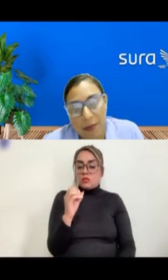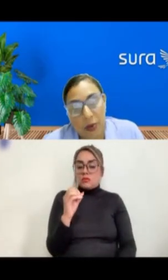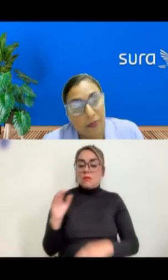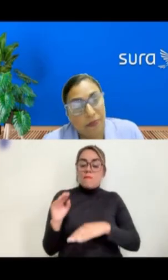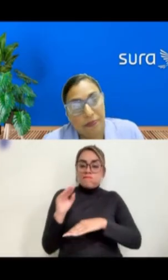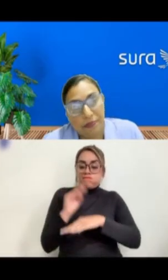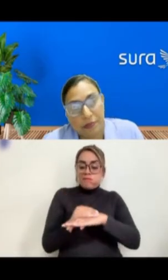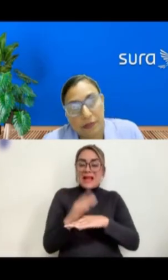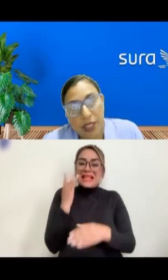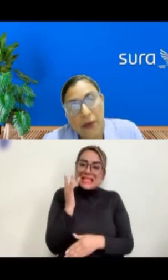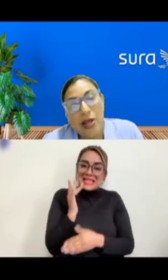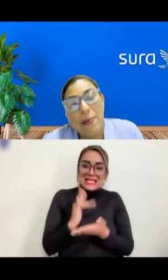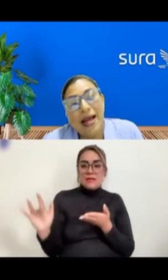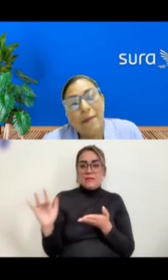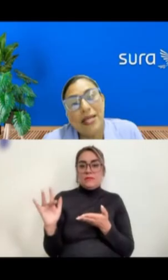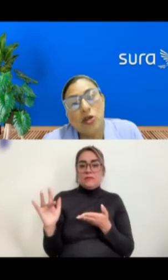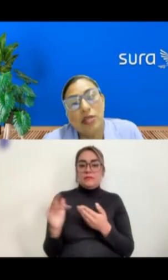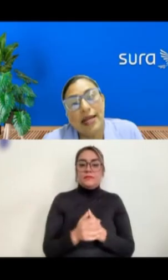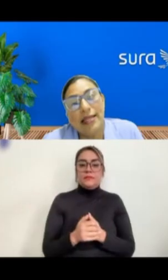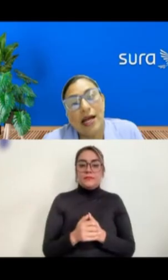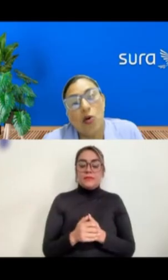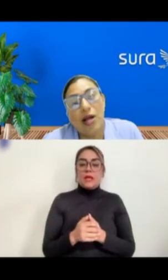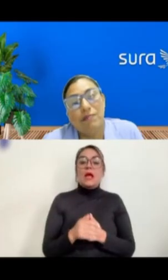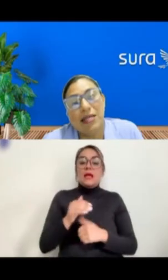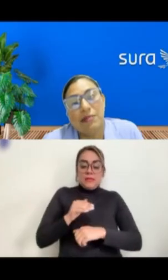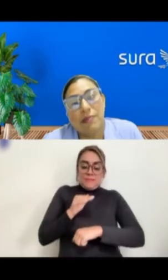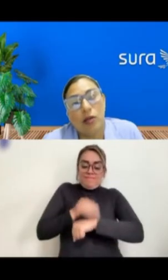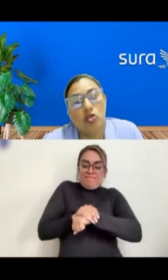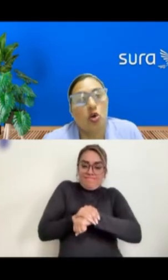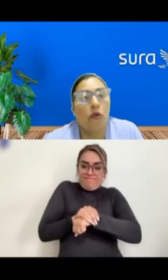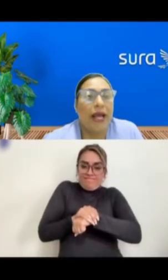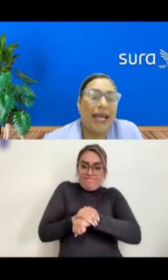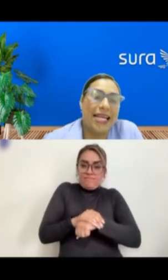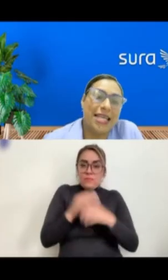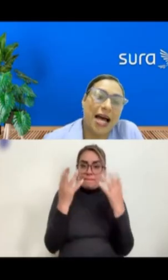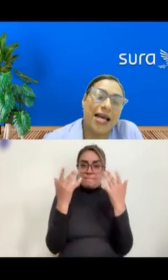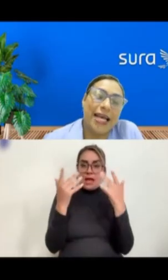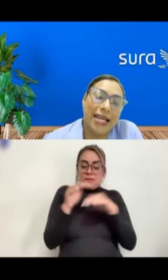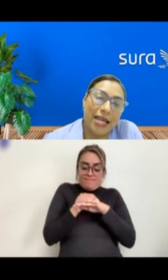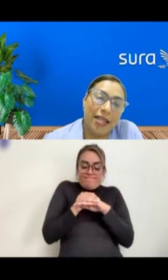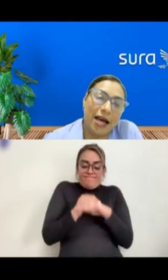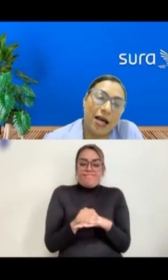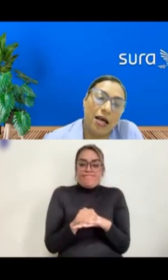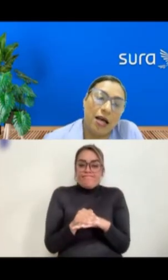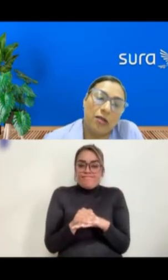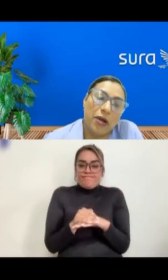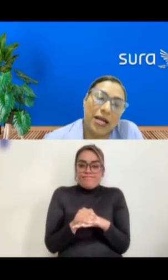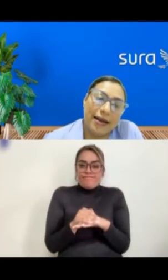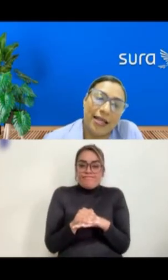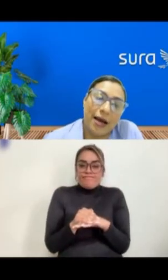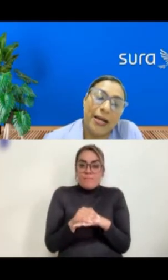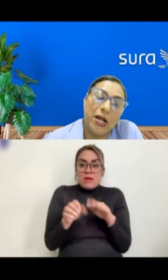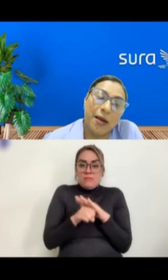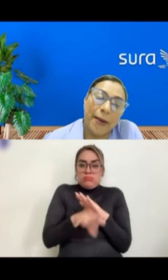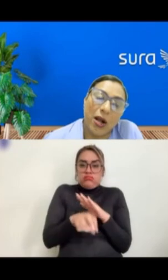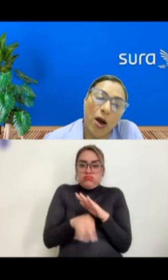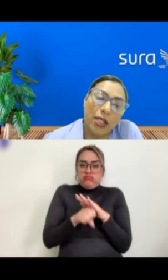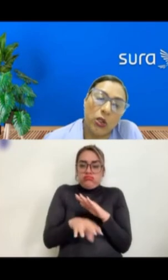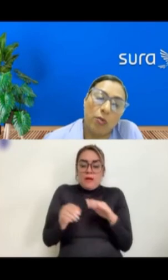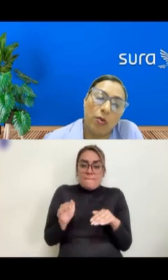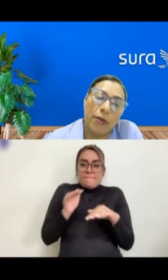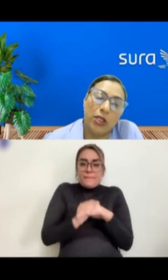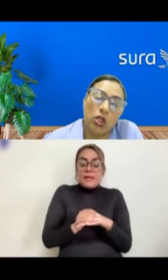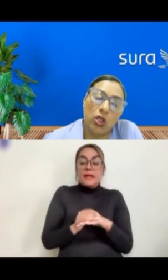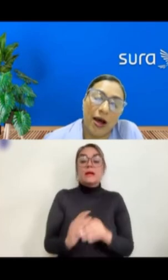completamente limpio. Yo voy a aplicar presión directa con ambas manos sobre esa herida, pero